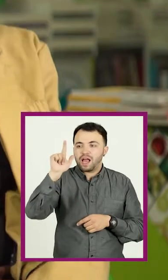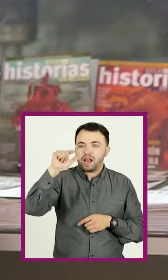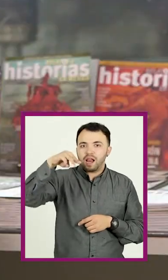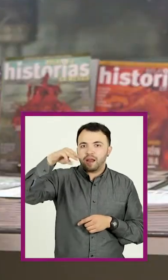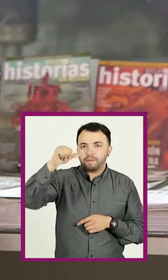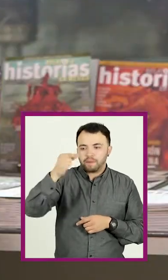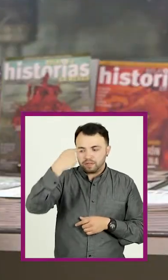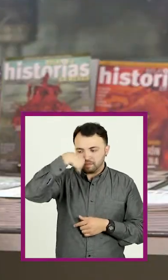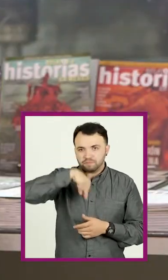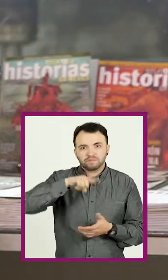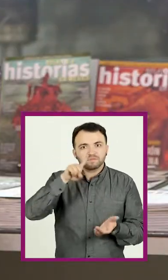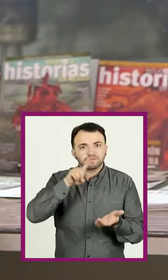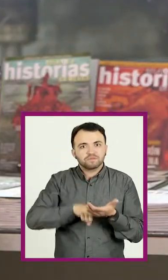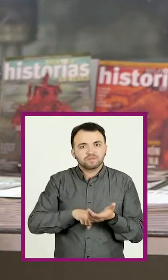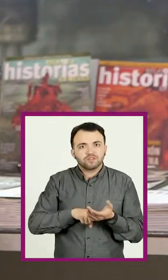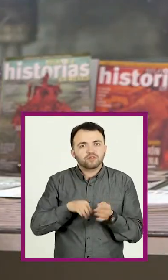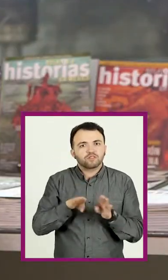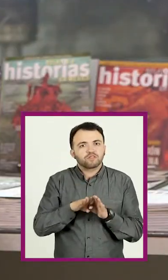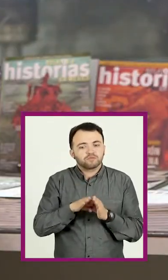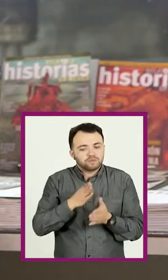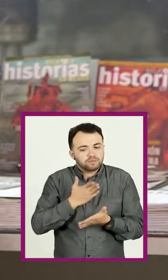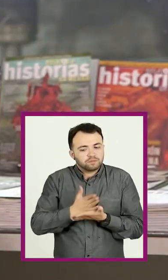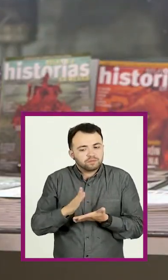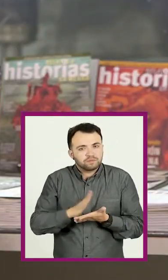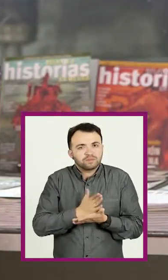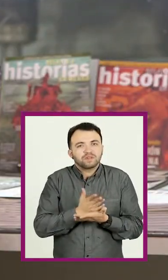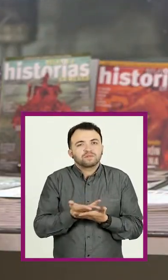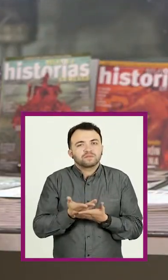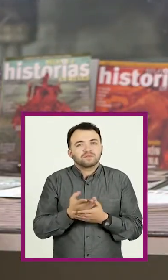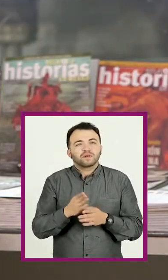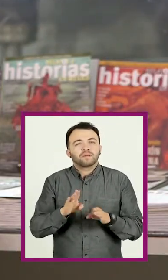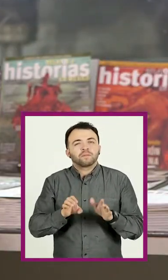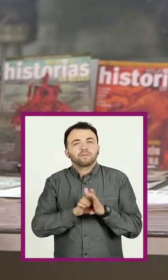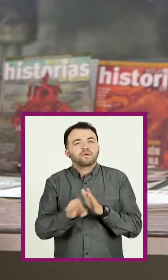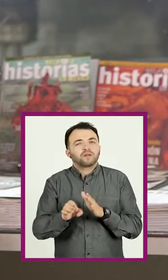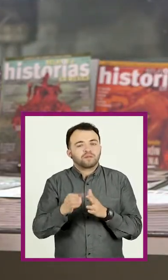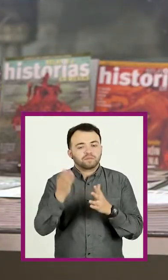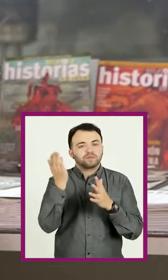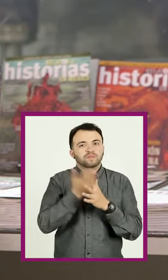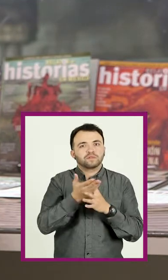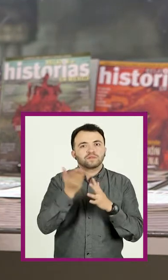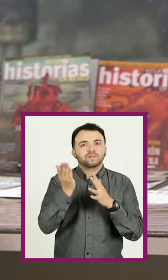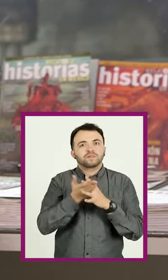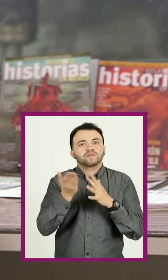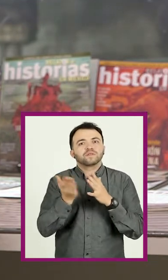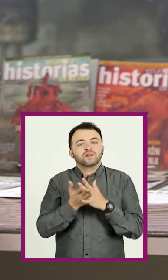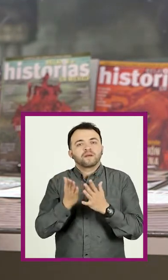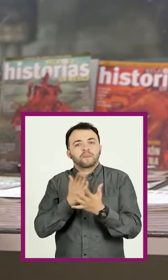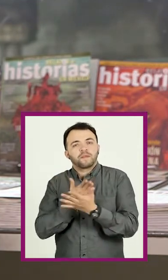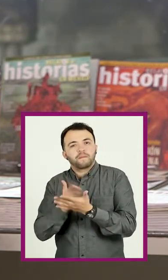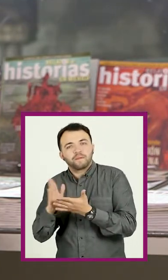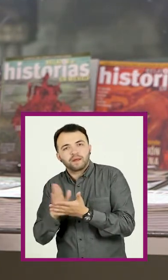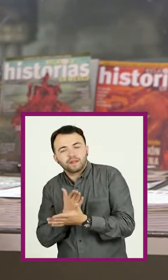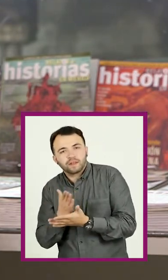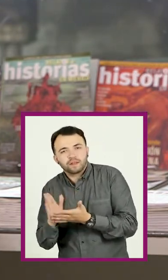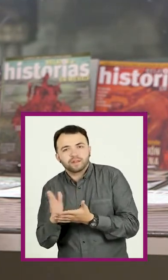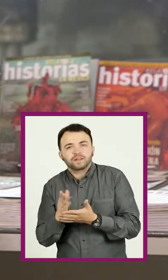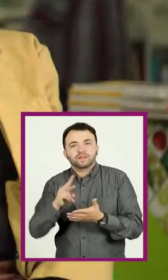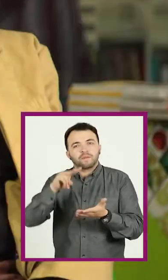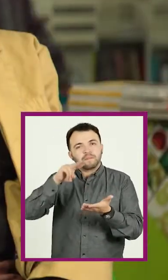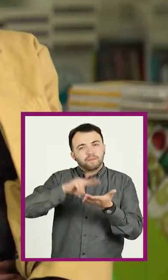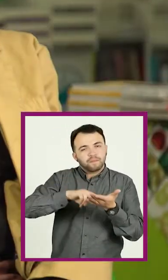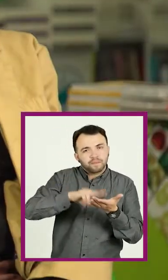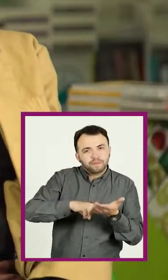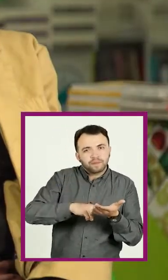Sí, digamos, se dedica a diseccionar sus valores, sus morales, sus actitudes,